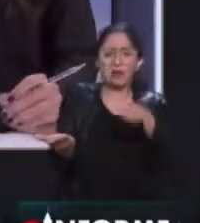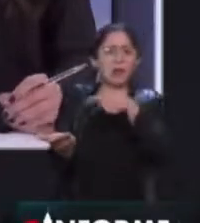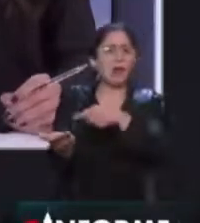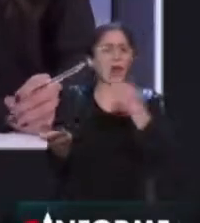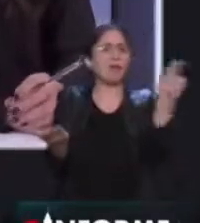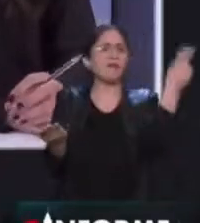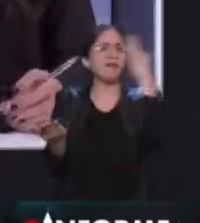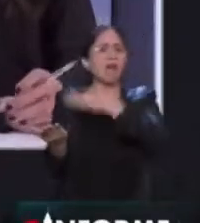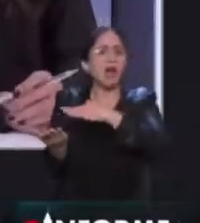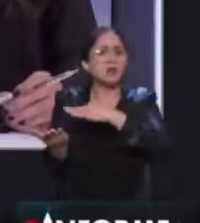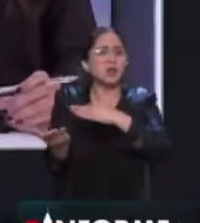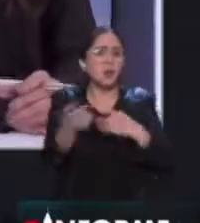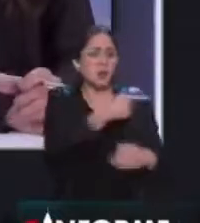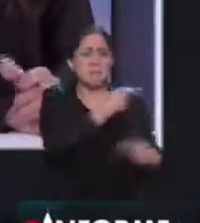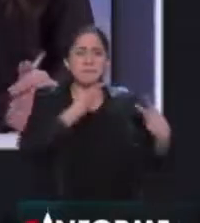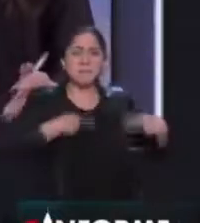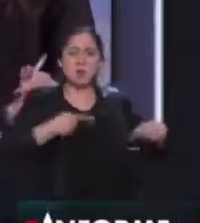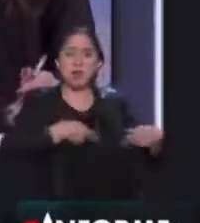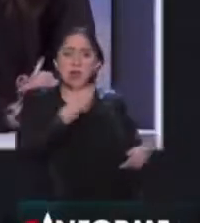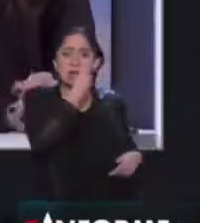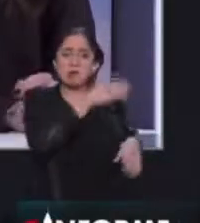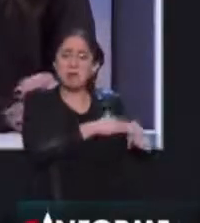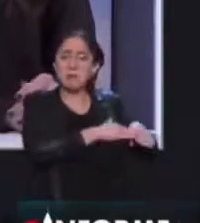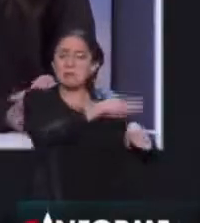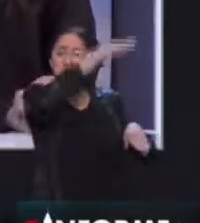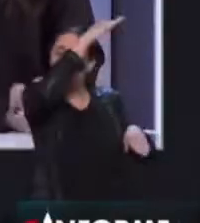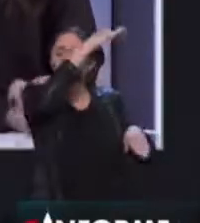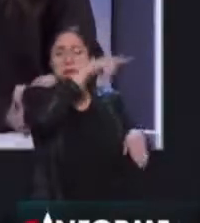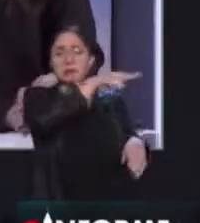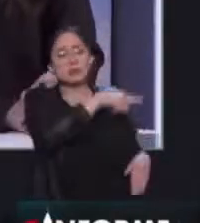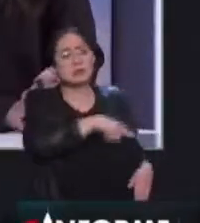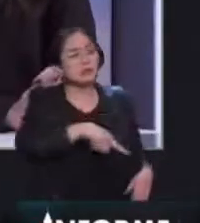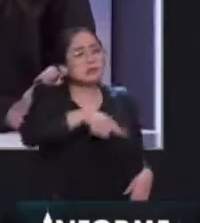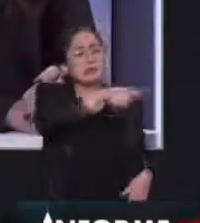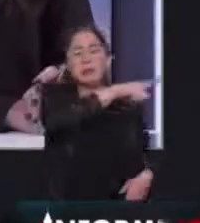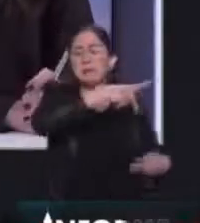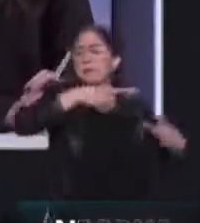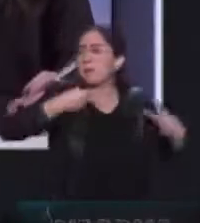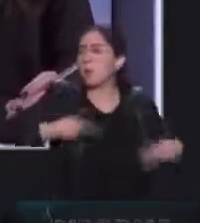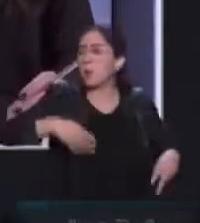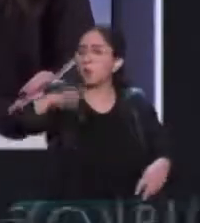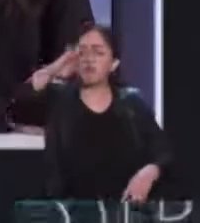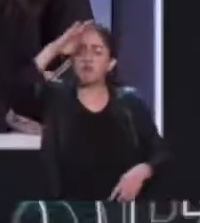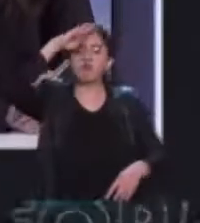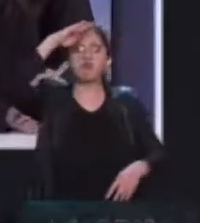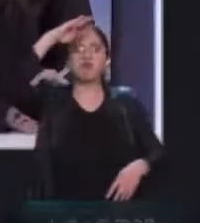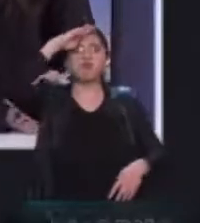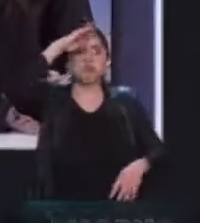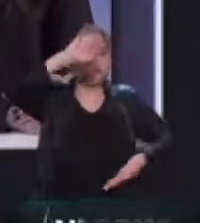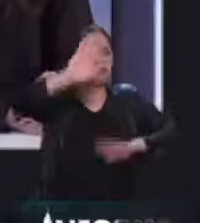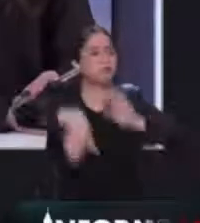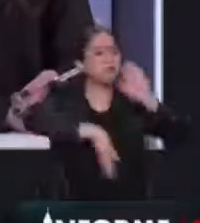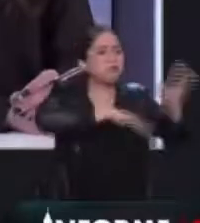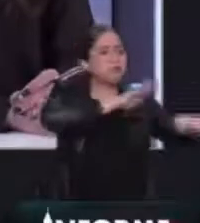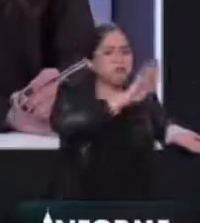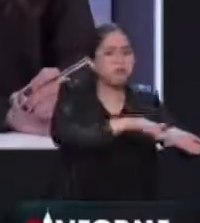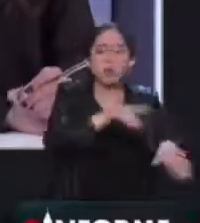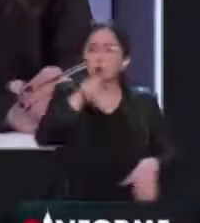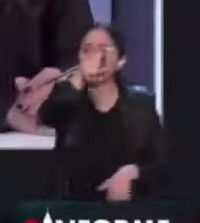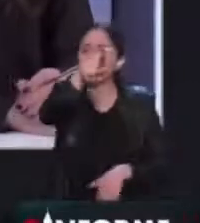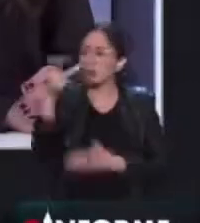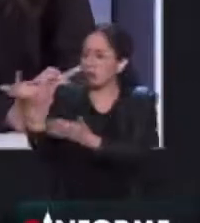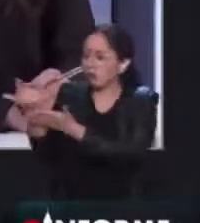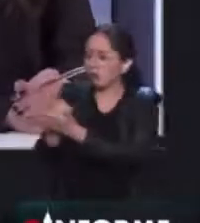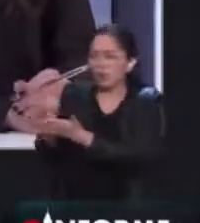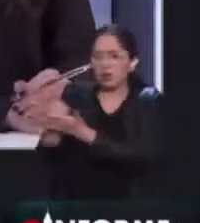eran preliminares. Es decir, su estudio muestra ya el universo de datos que existen al respecto y de dónde se obtienen